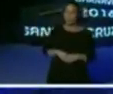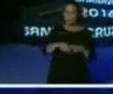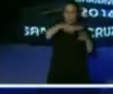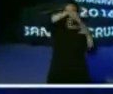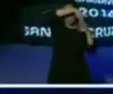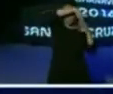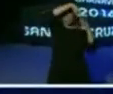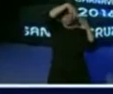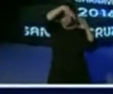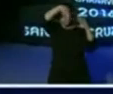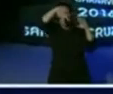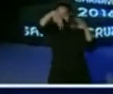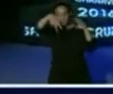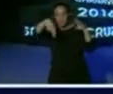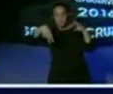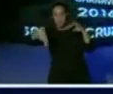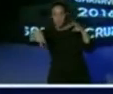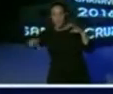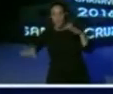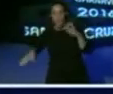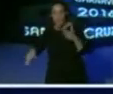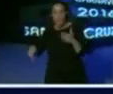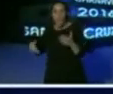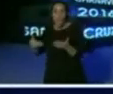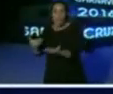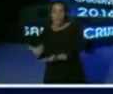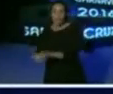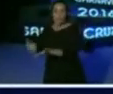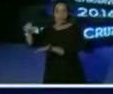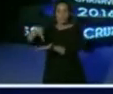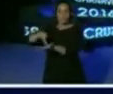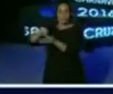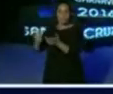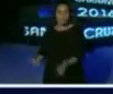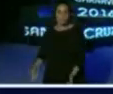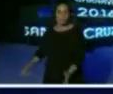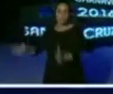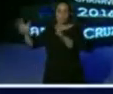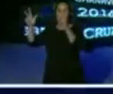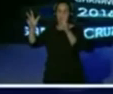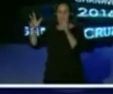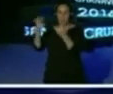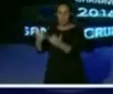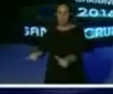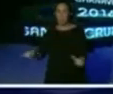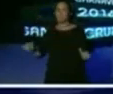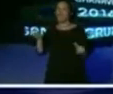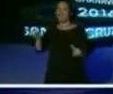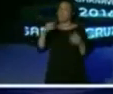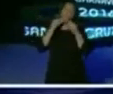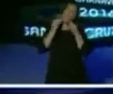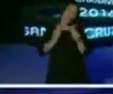bajaron para liberar a la tierra de Achinet. Pero esa ya es